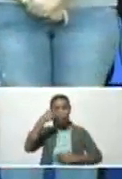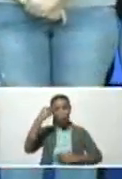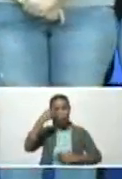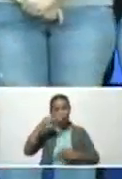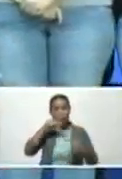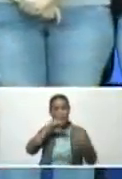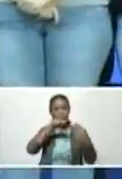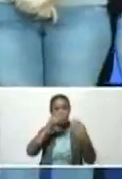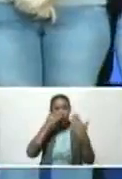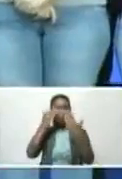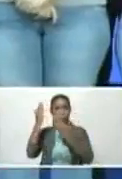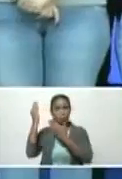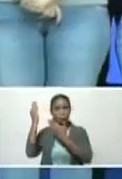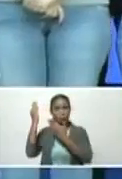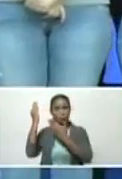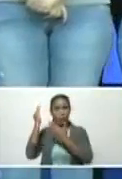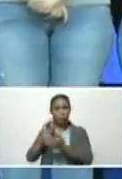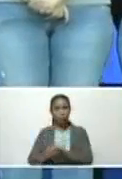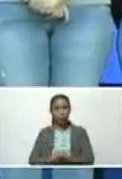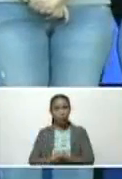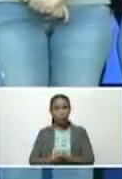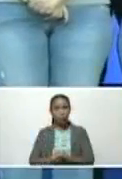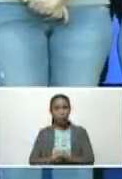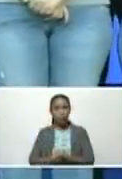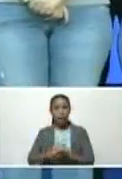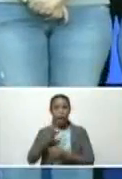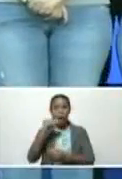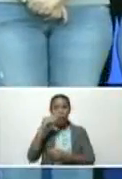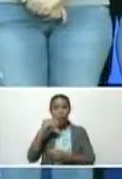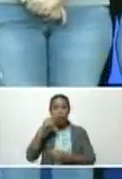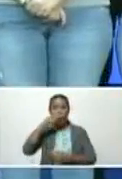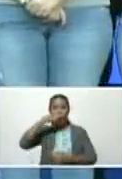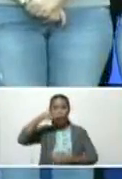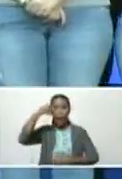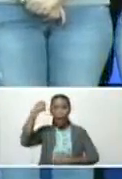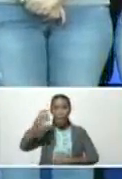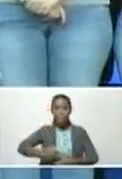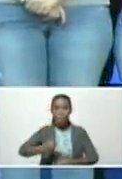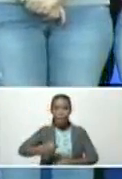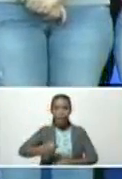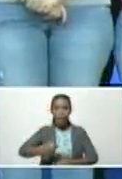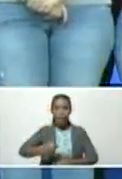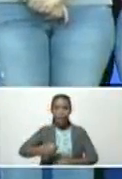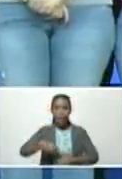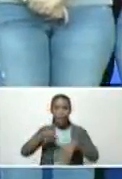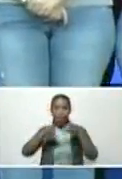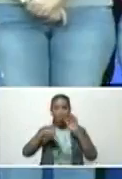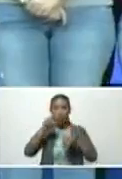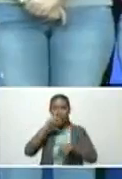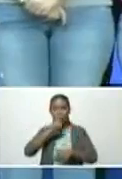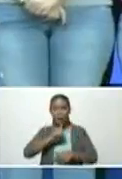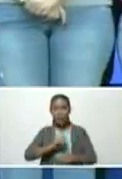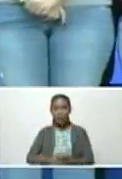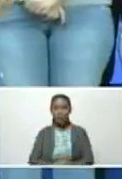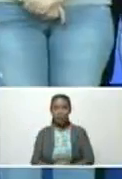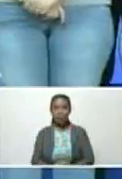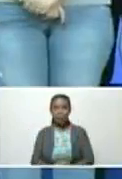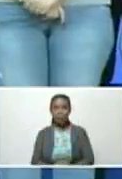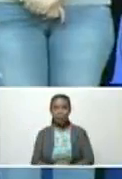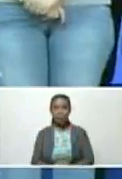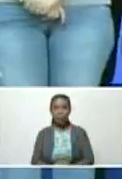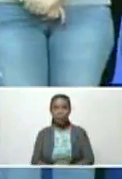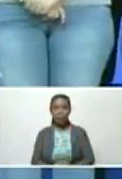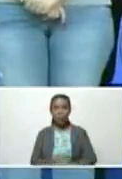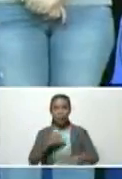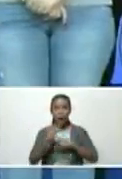Mírenme. Les está hablando un hombre que desde los 12 años ha